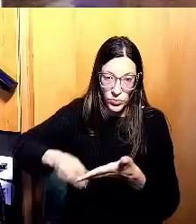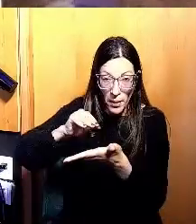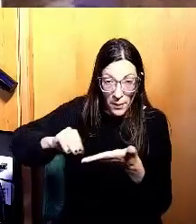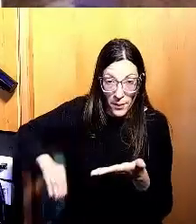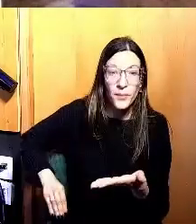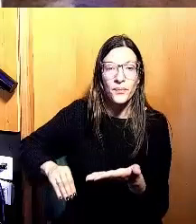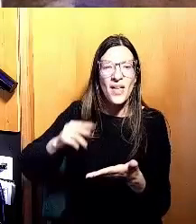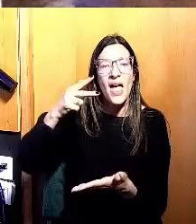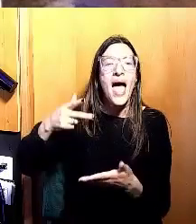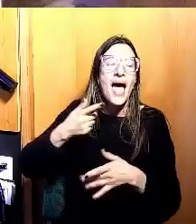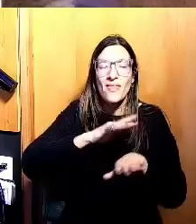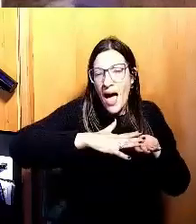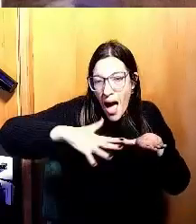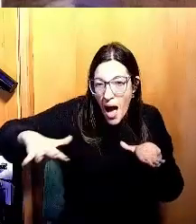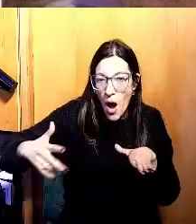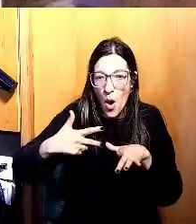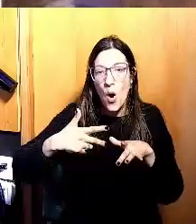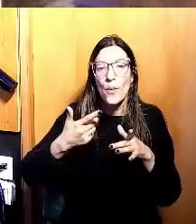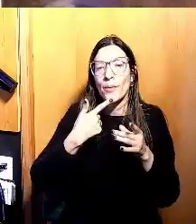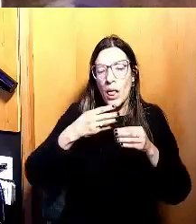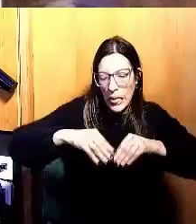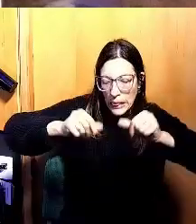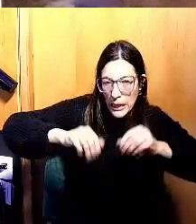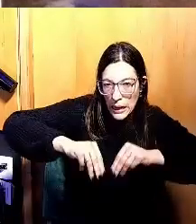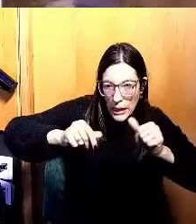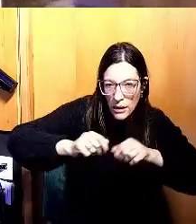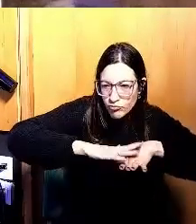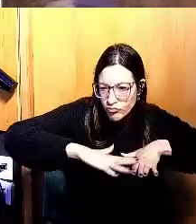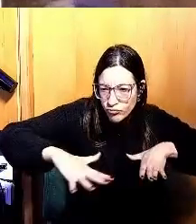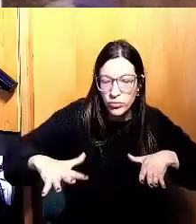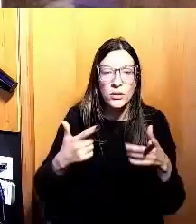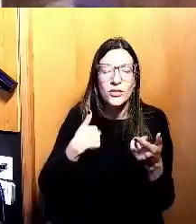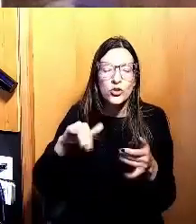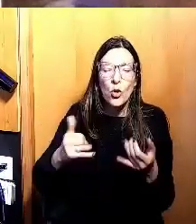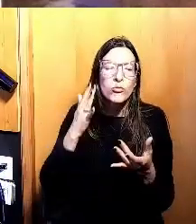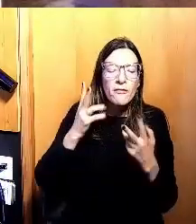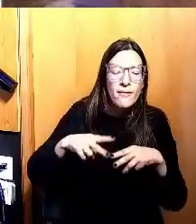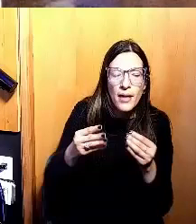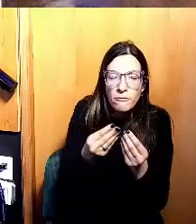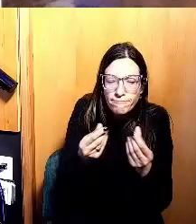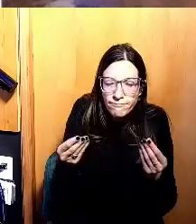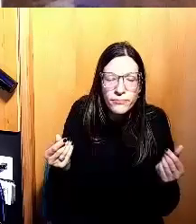modelo hidrodinámico de sedimentación y demás. Y bueno,